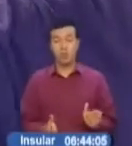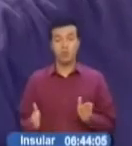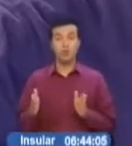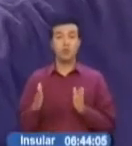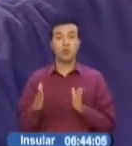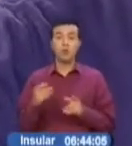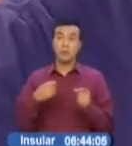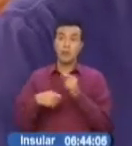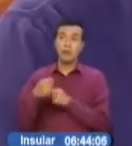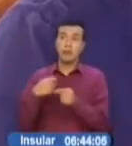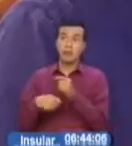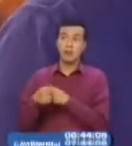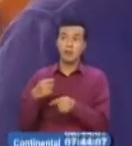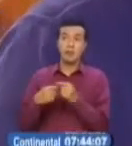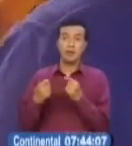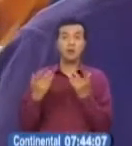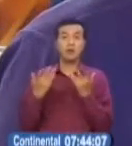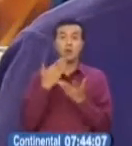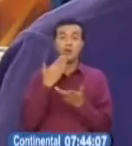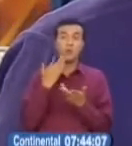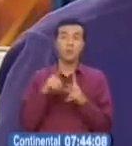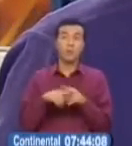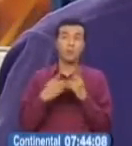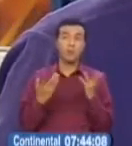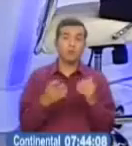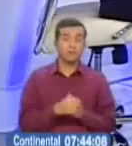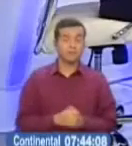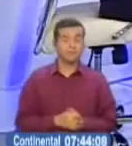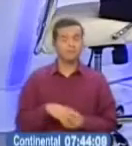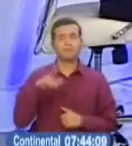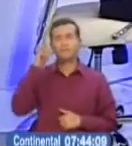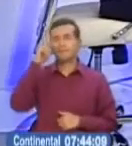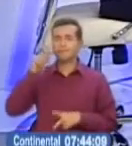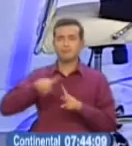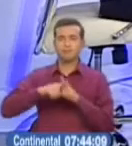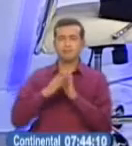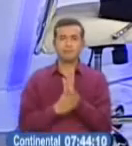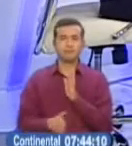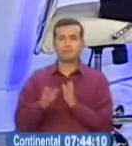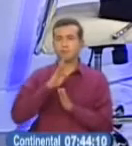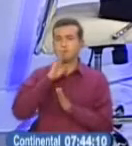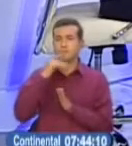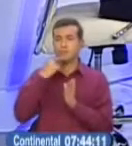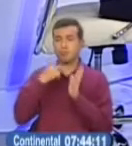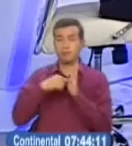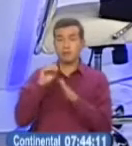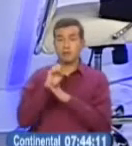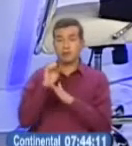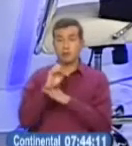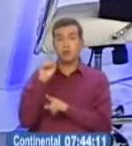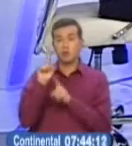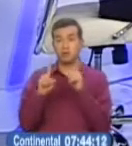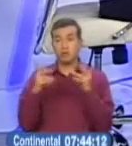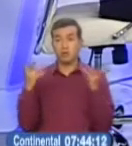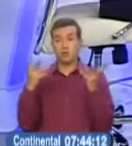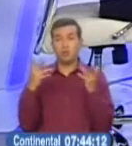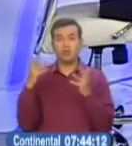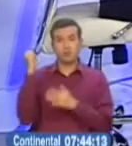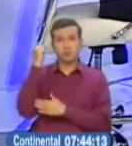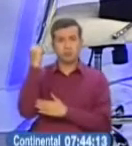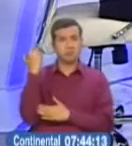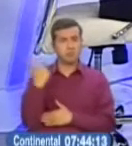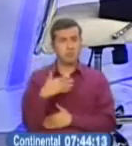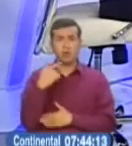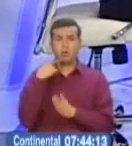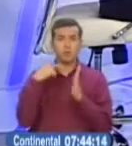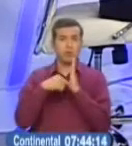en mercados. Entonces, ¿por dónde comenzamos? Creo que por donde se ha tratado de hacer en el caso del Ecuador, en algunos casos con mucho éxito,